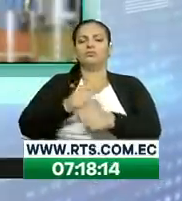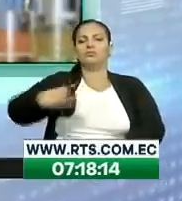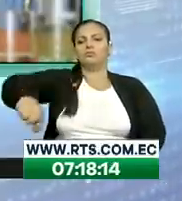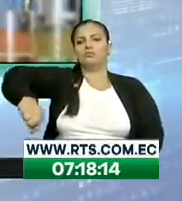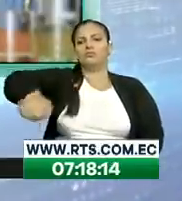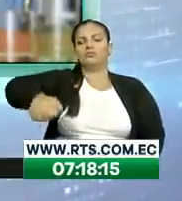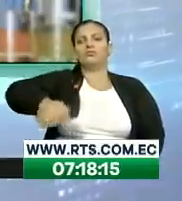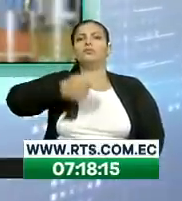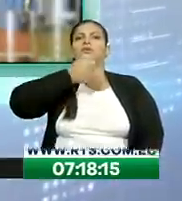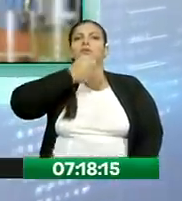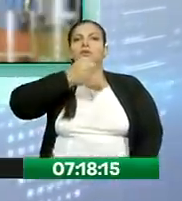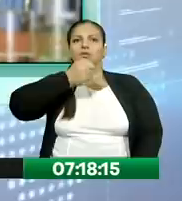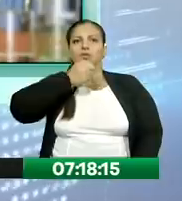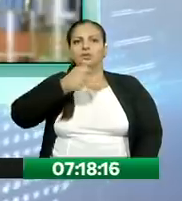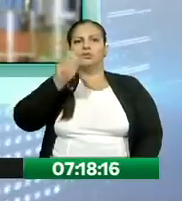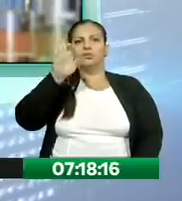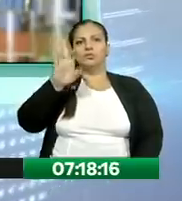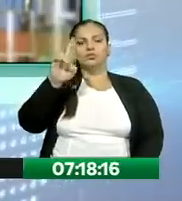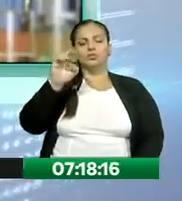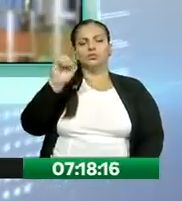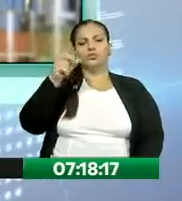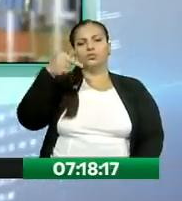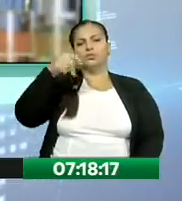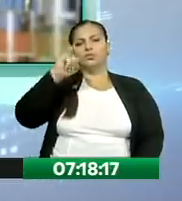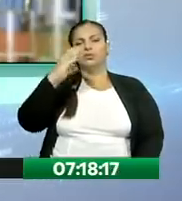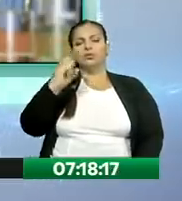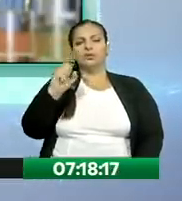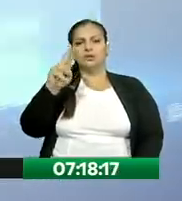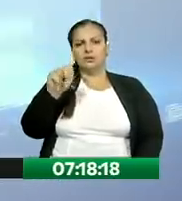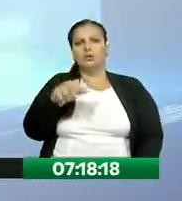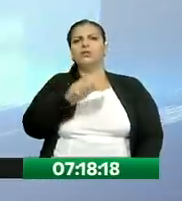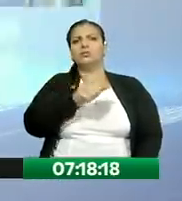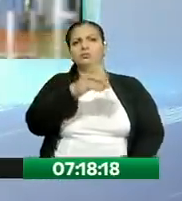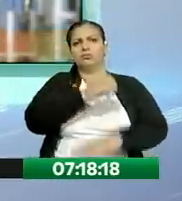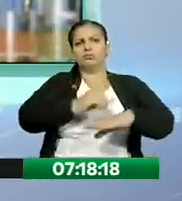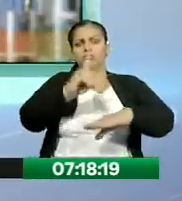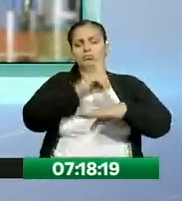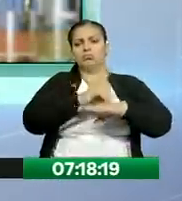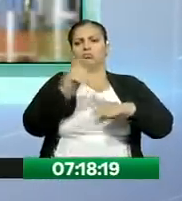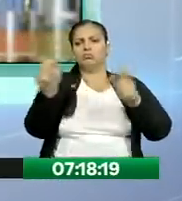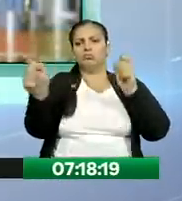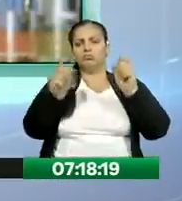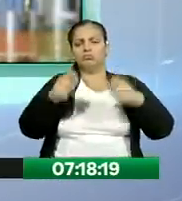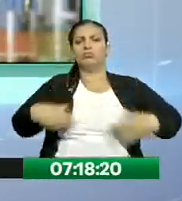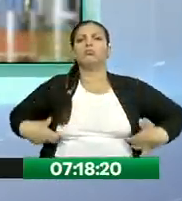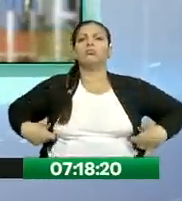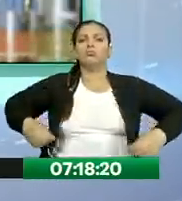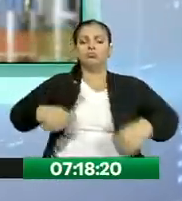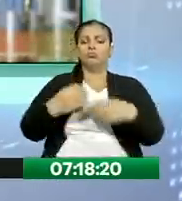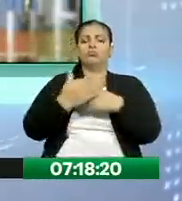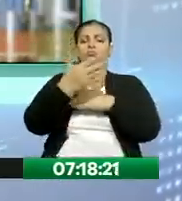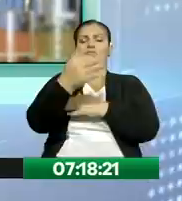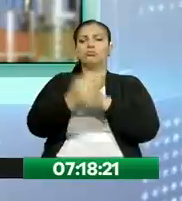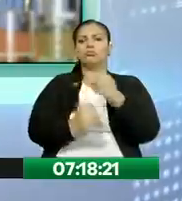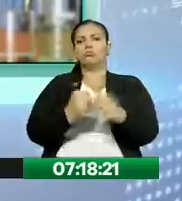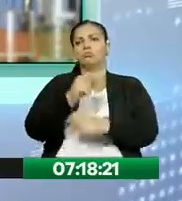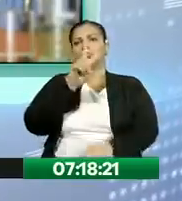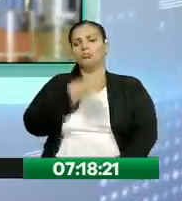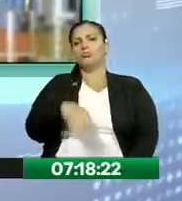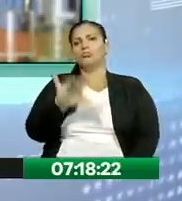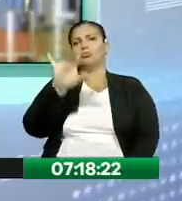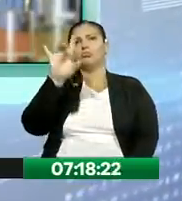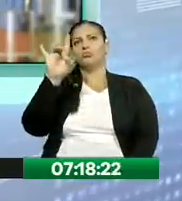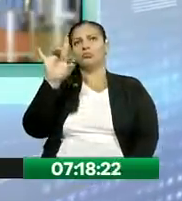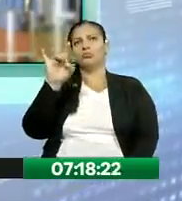presidente de la constructora Airnaca, sociedad anónima. 2008, profesor de Economía en la Facultad de